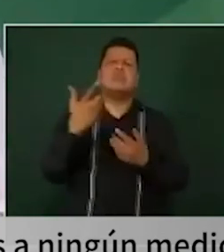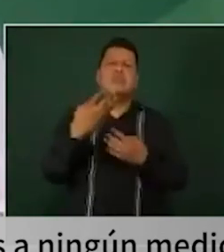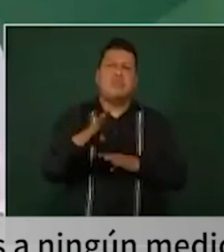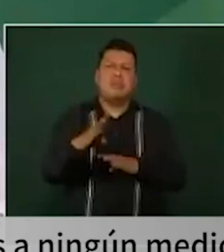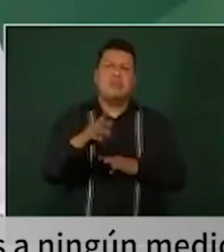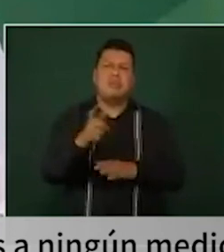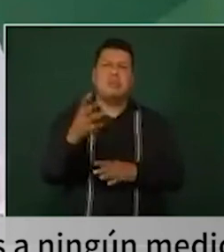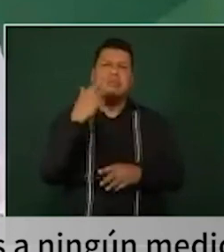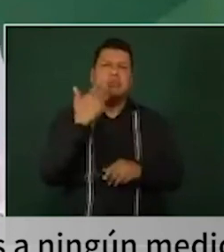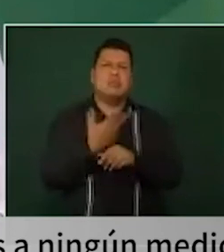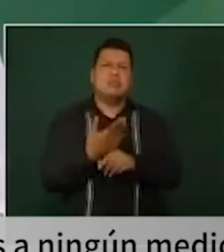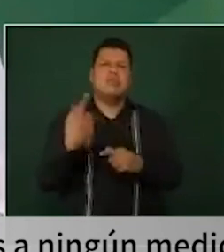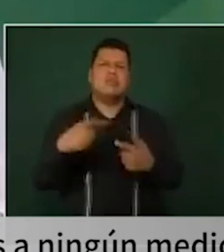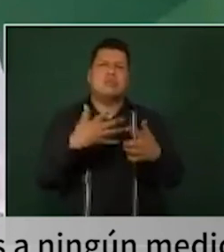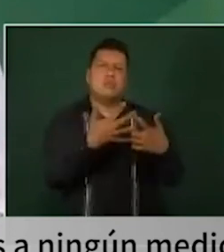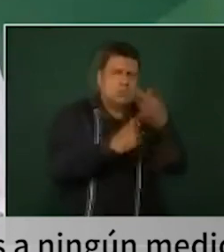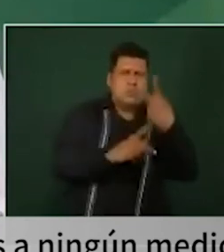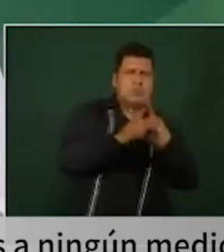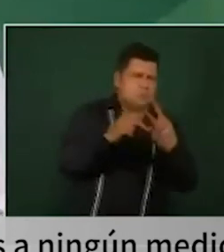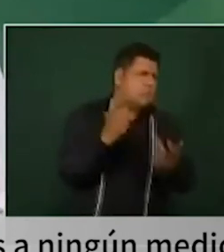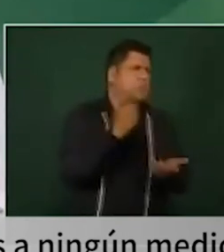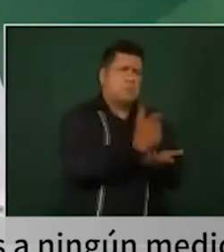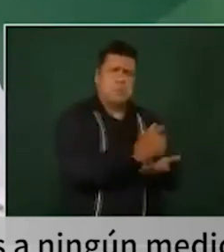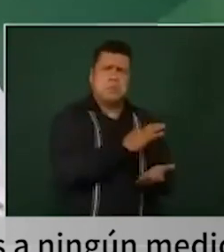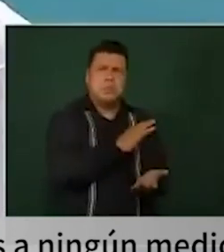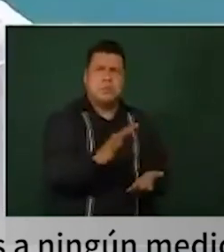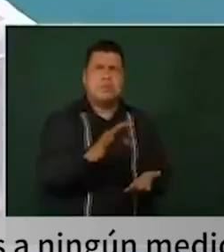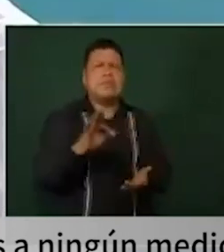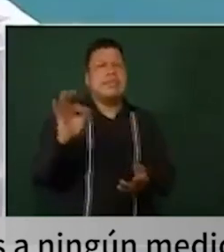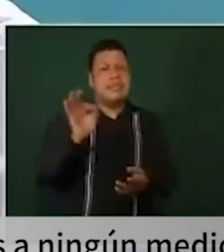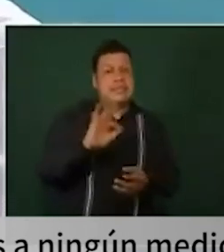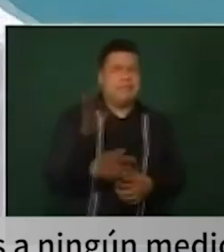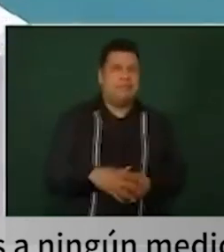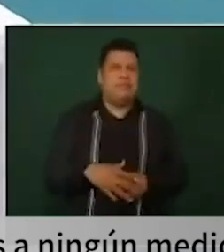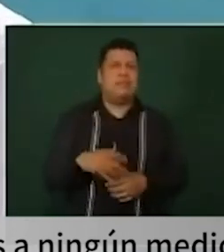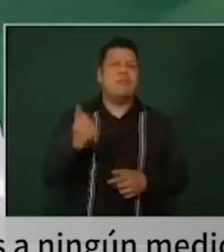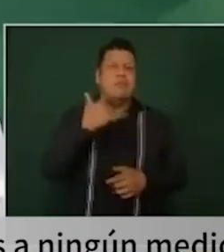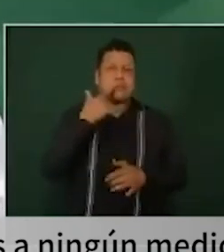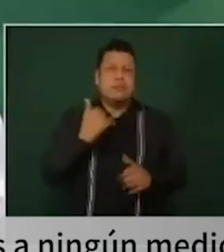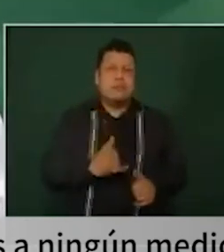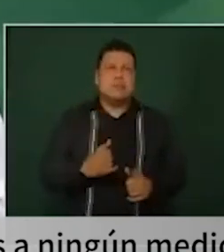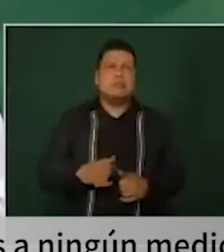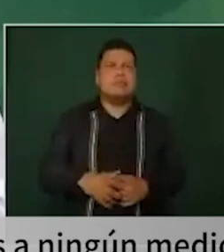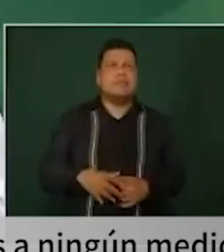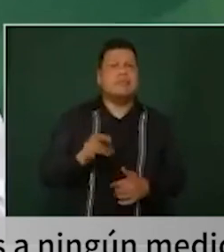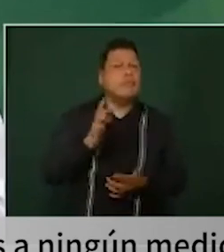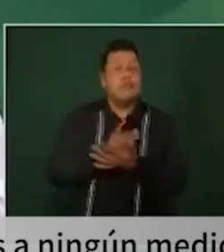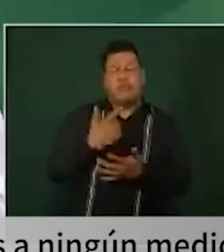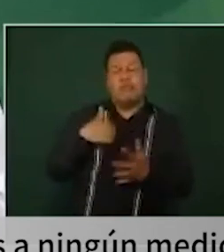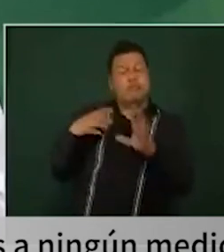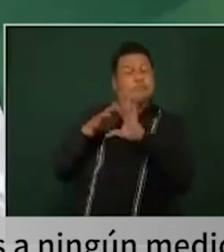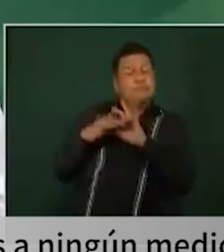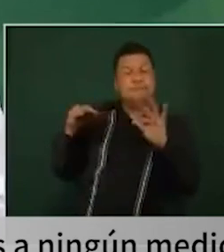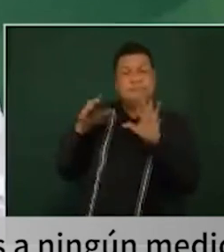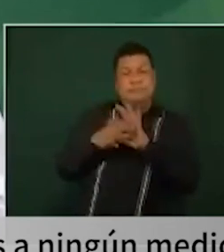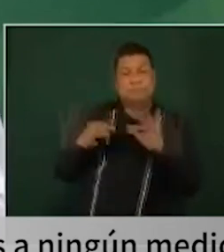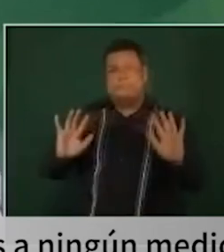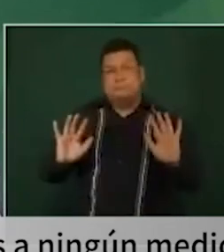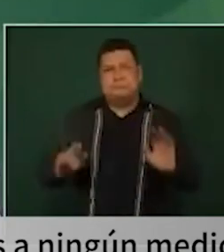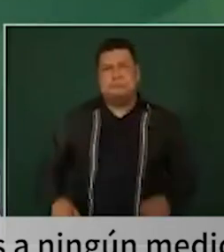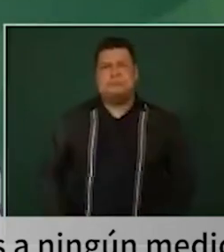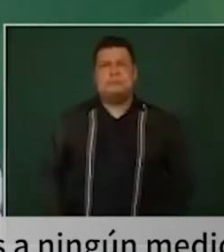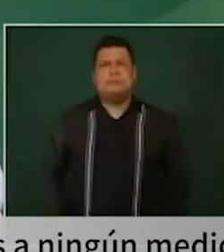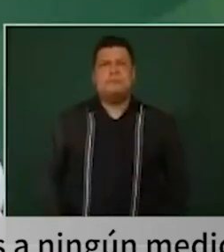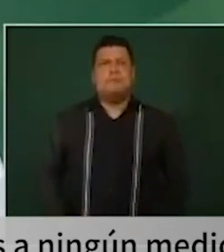dar créditos a empresas. Como sabía que me iban a preguntar eso, nada más quería informar